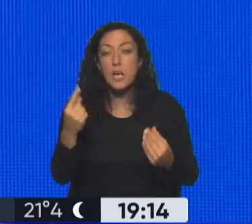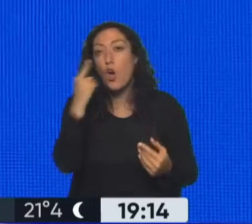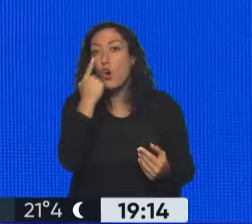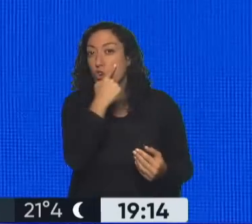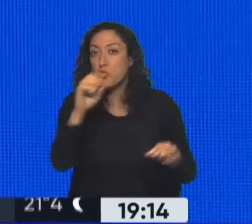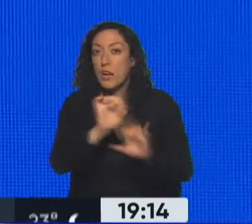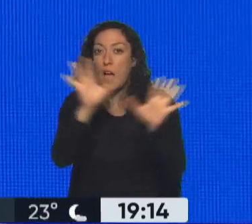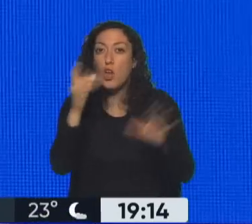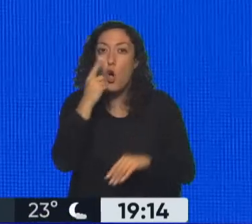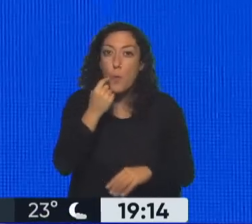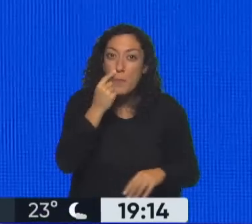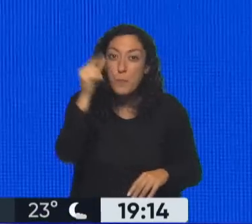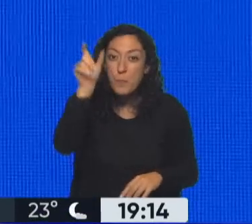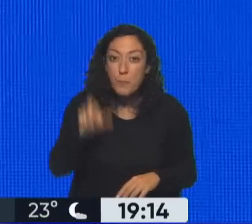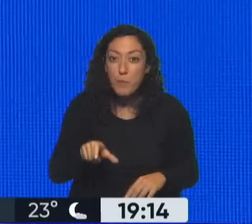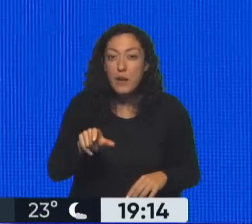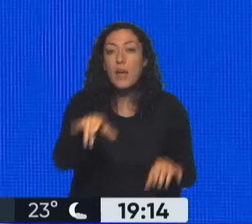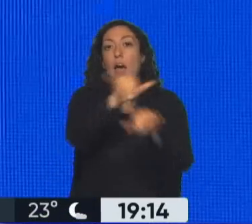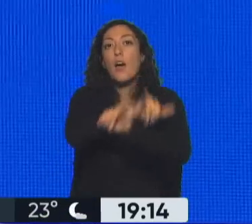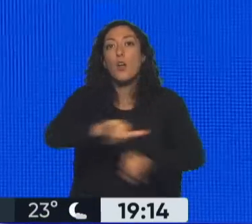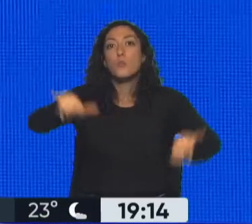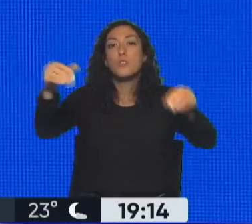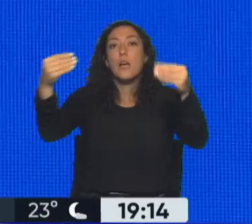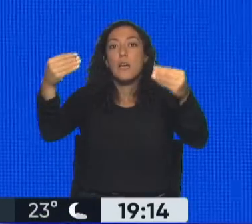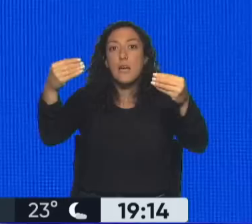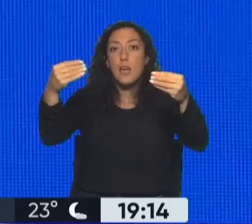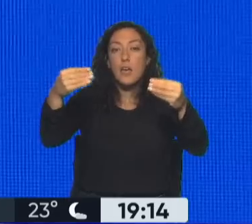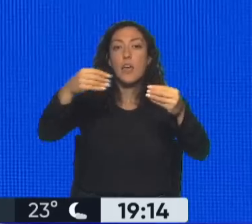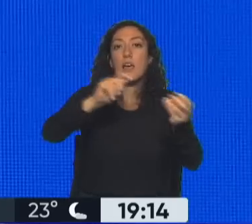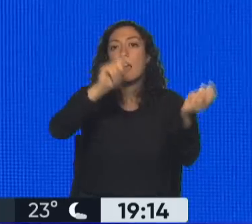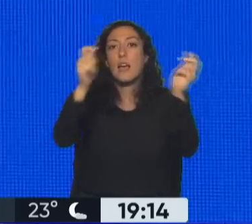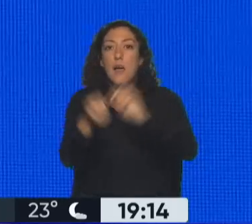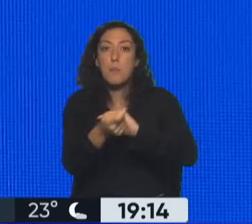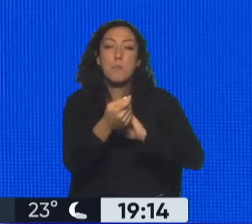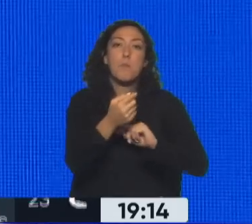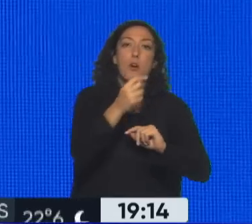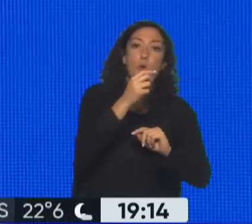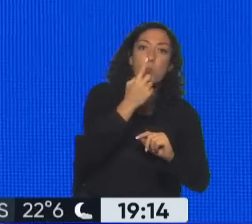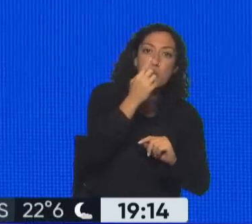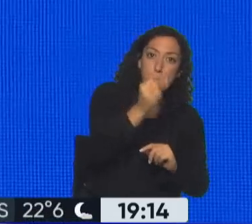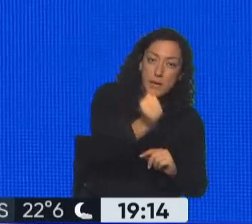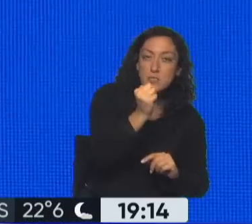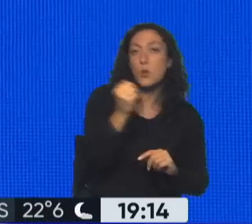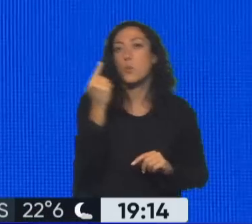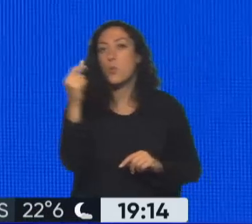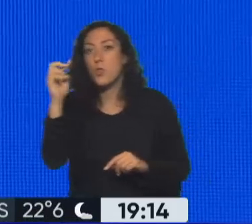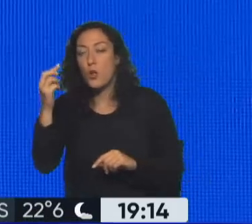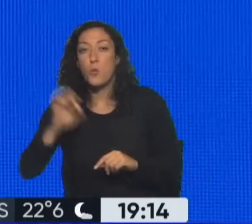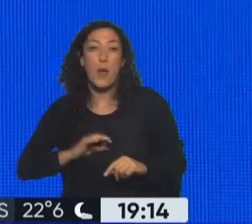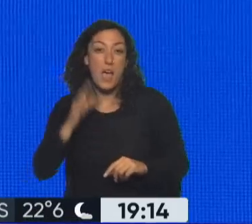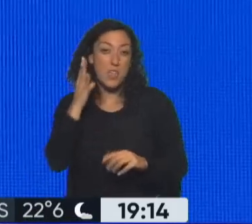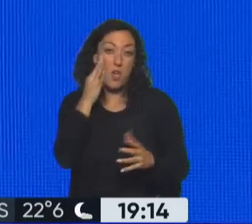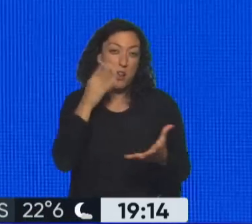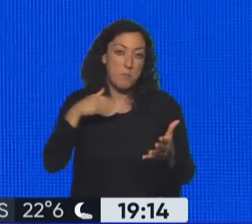claros pudo anunciar la famosa convertibilidad un año y pico después. Esta es la historia de